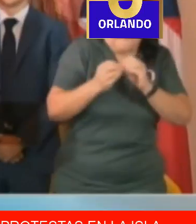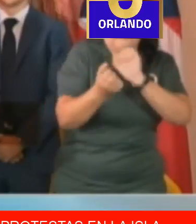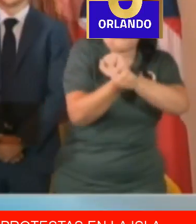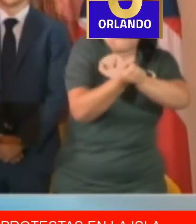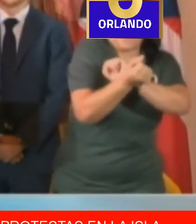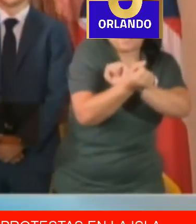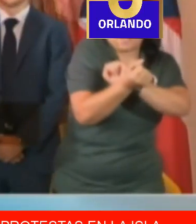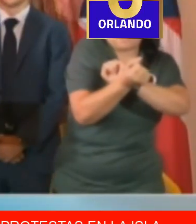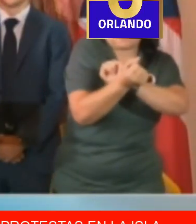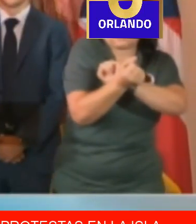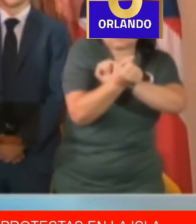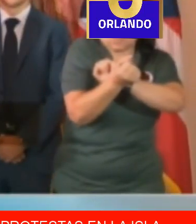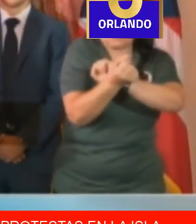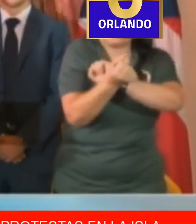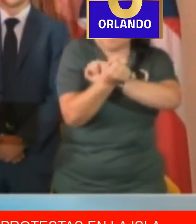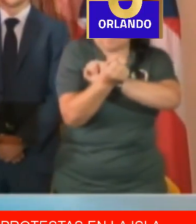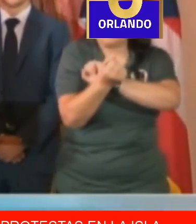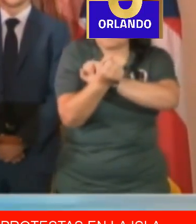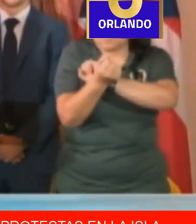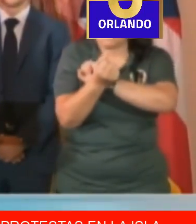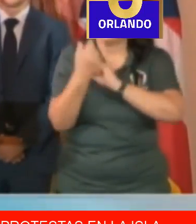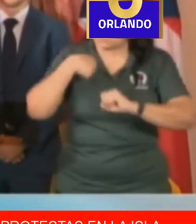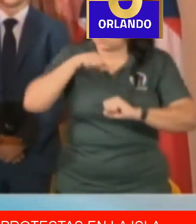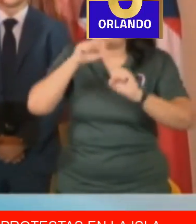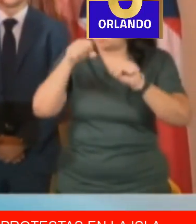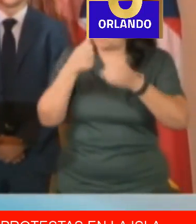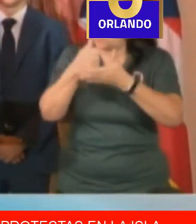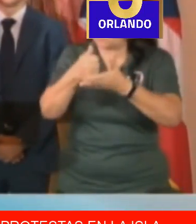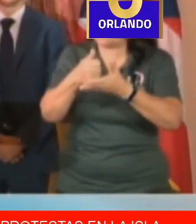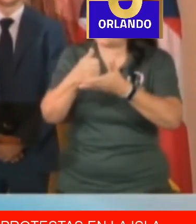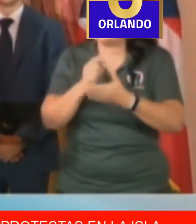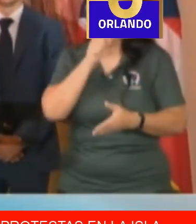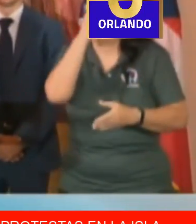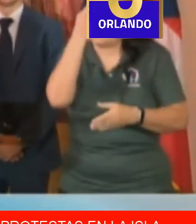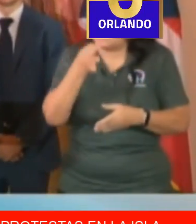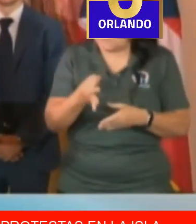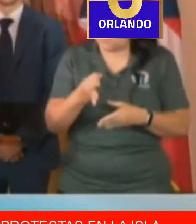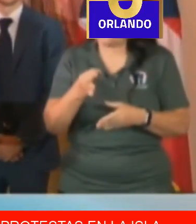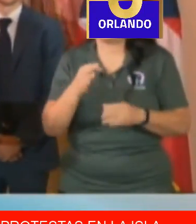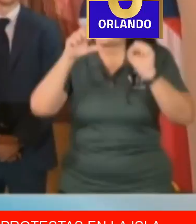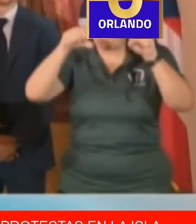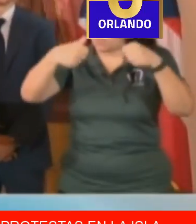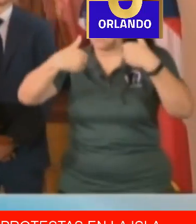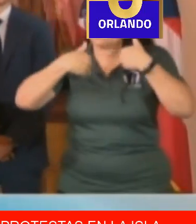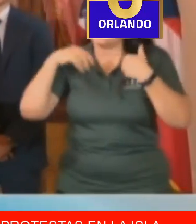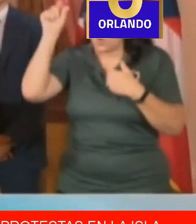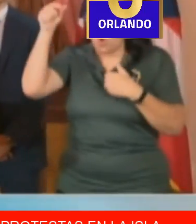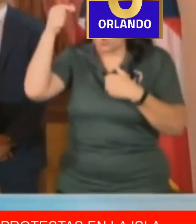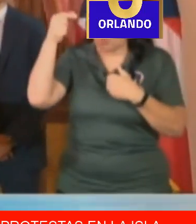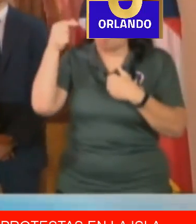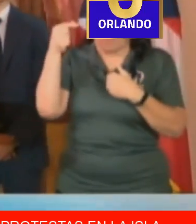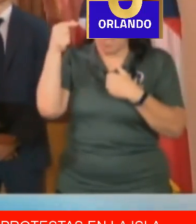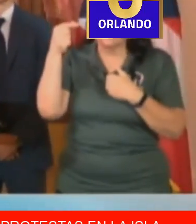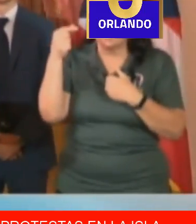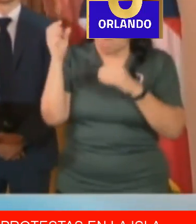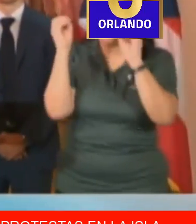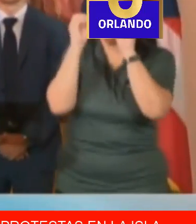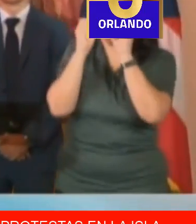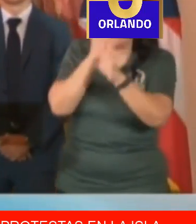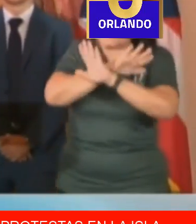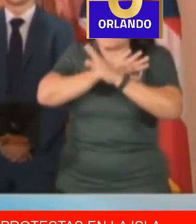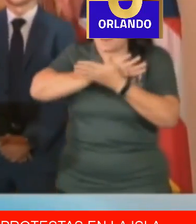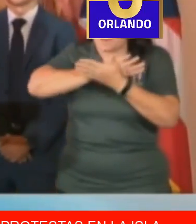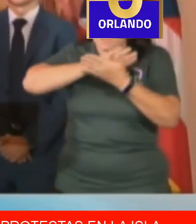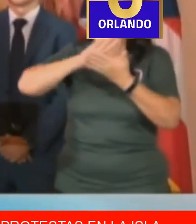arrestos, pues esto nosotros podamos colaborar y asegurar que podamos tener un gobierno más limpio y más claro.